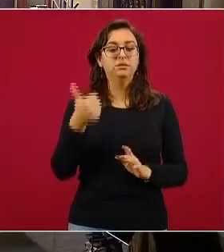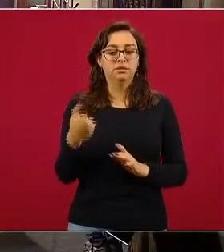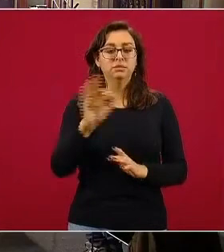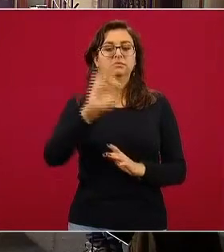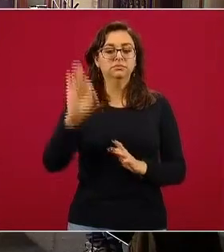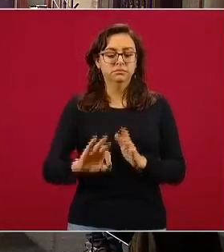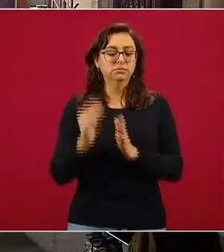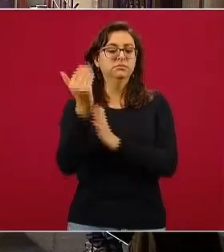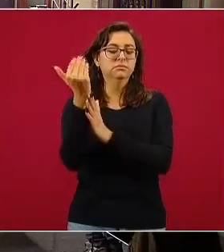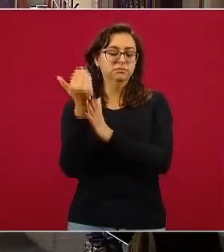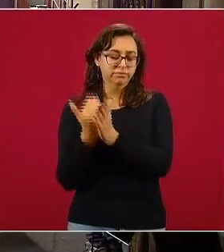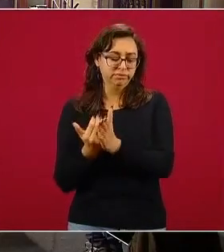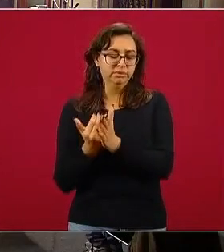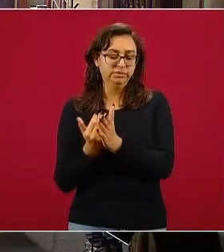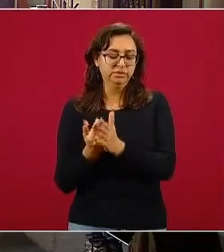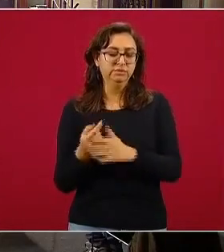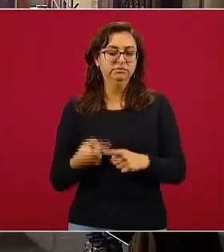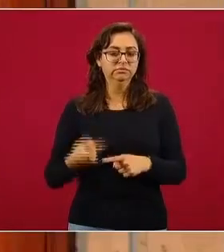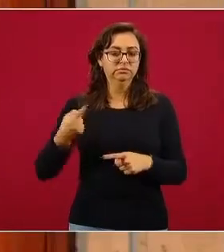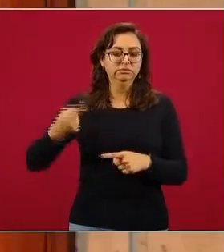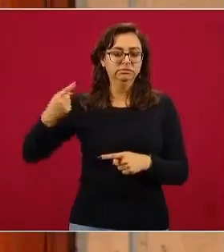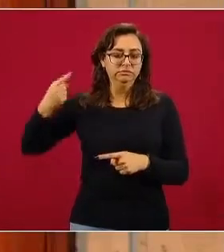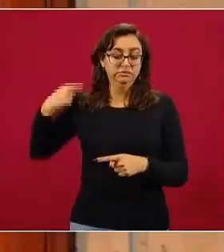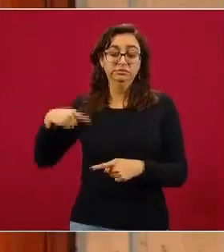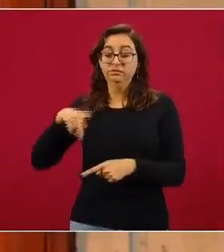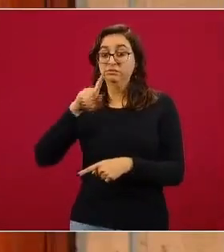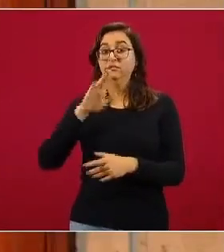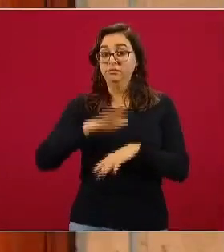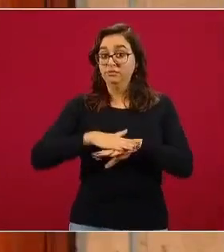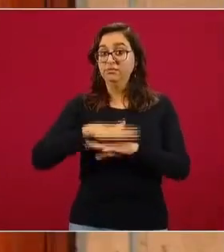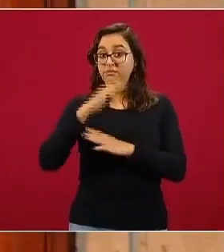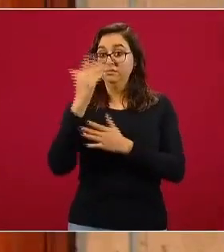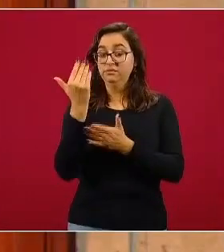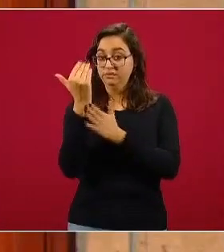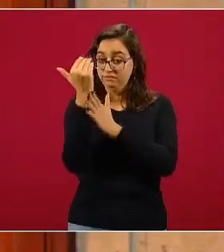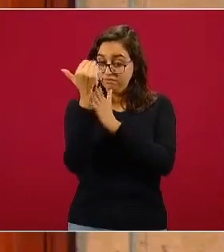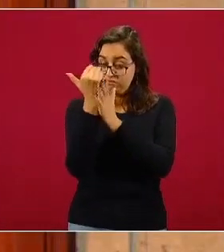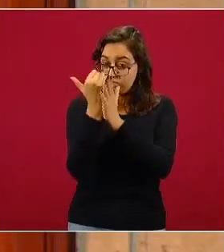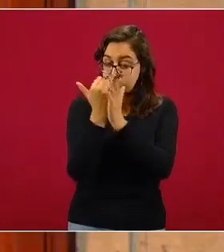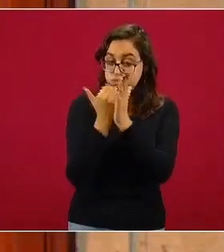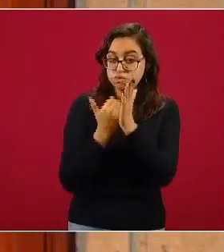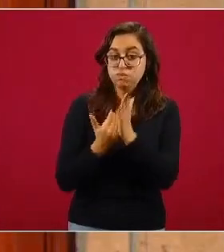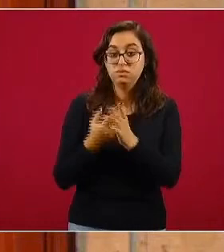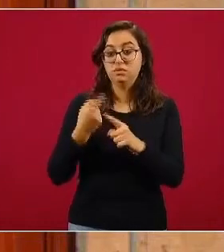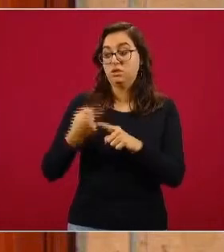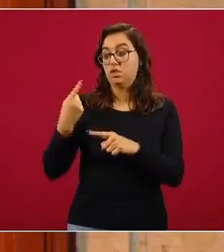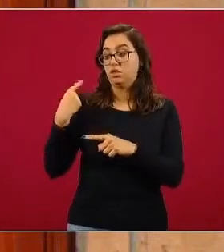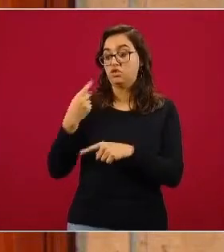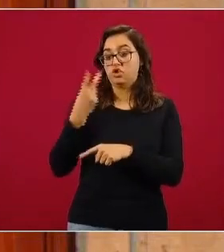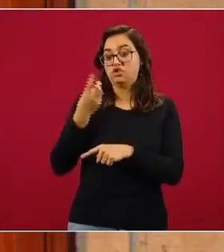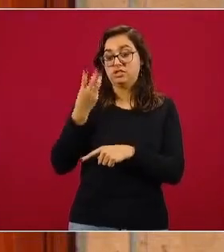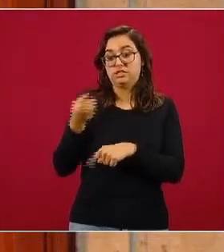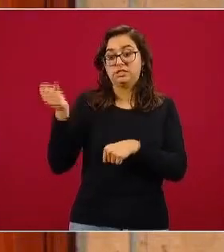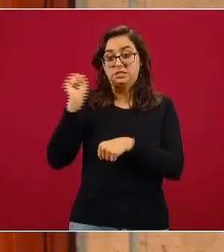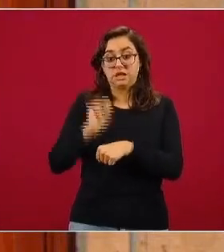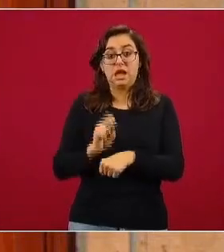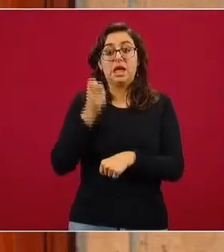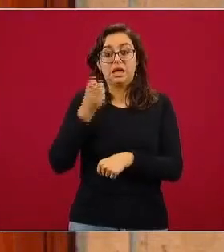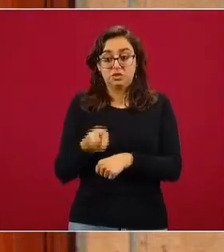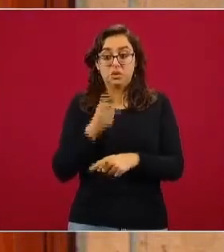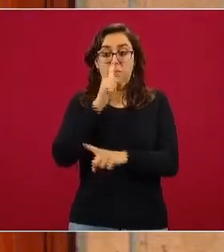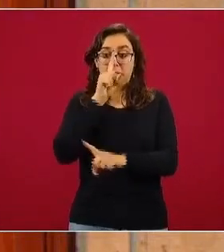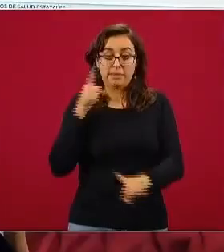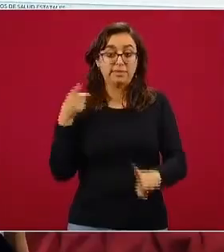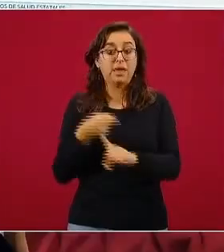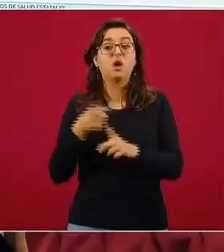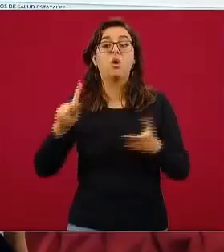momento tuvimos como mayor disminución de casos hospitalizados, ¿no? Y es un momento determinado un poco la meta a volver